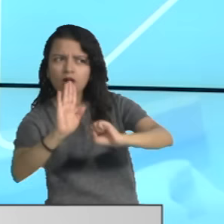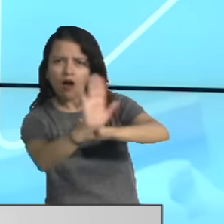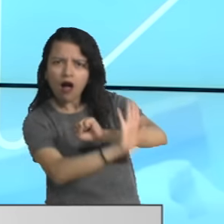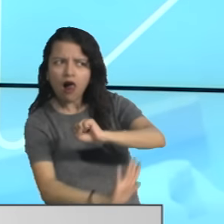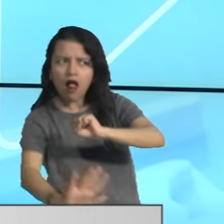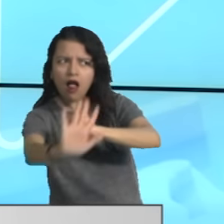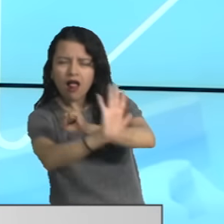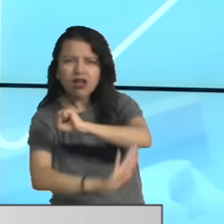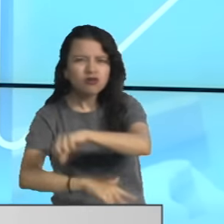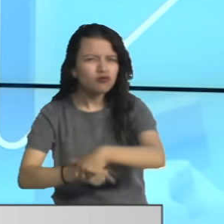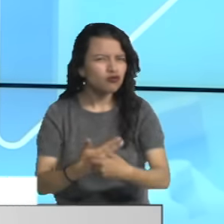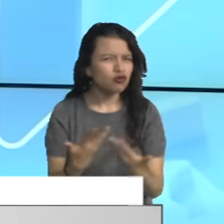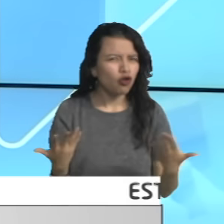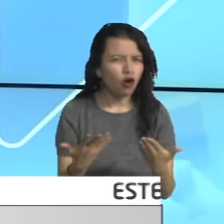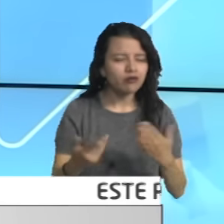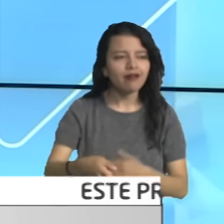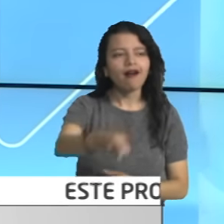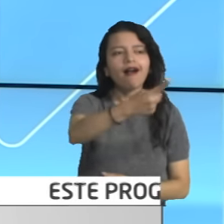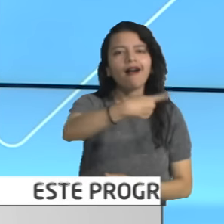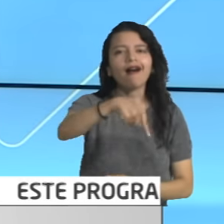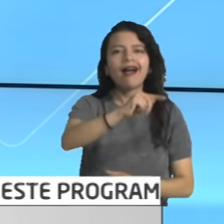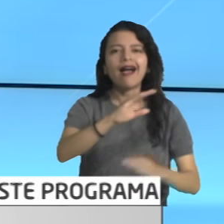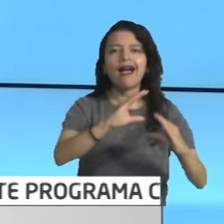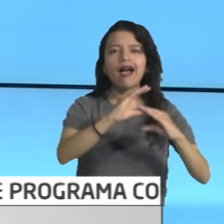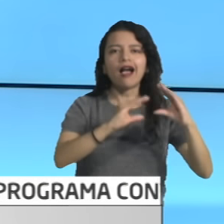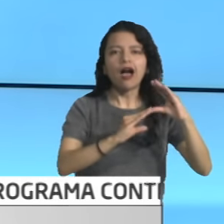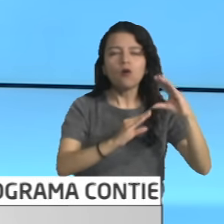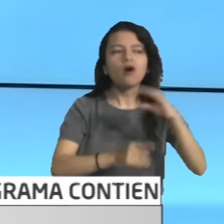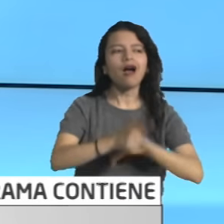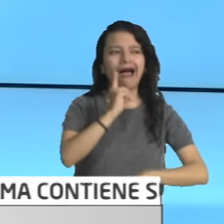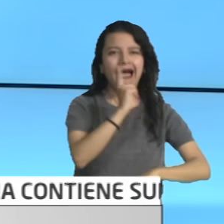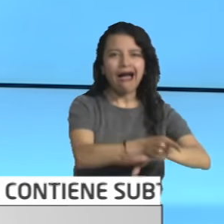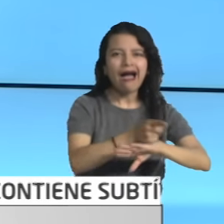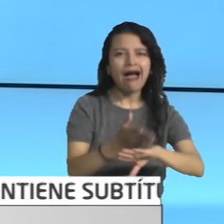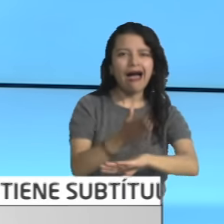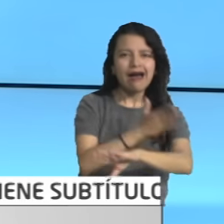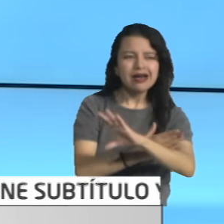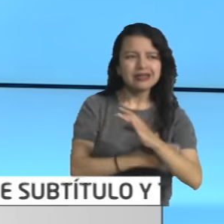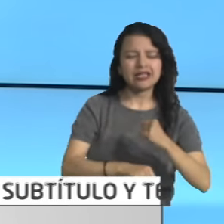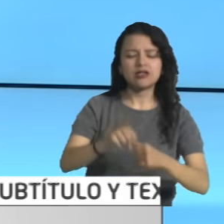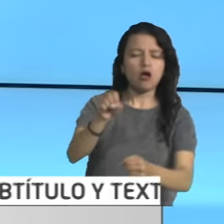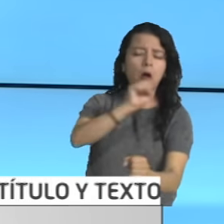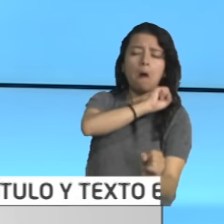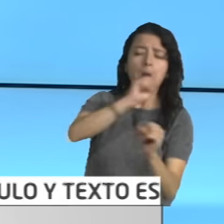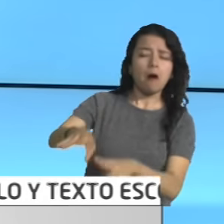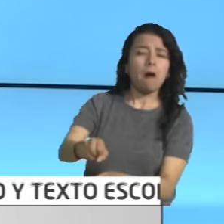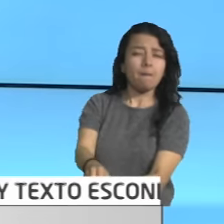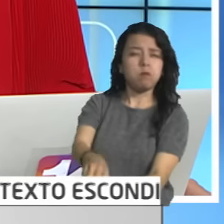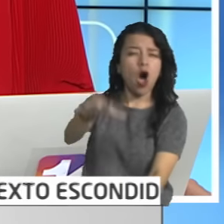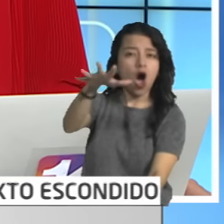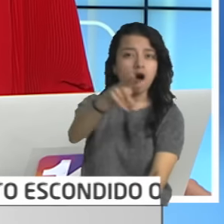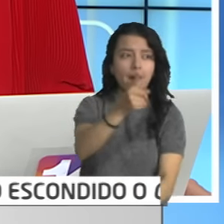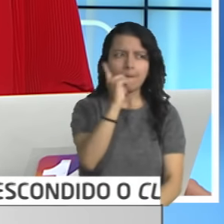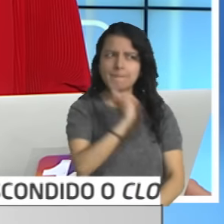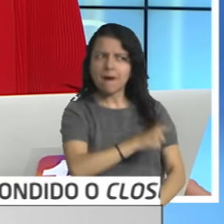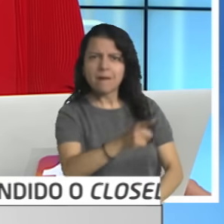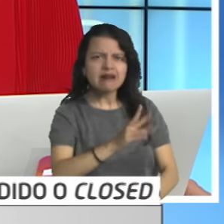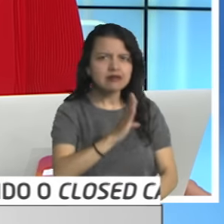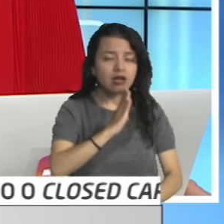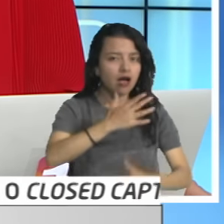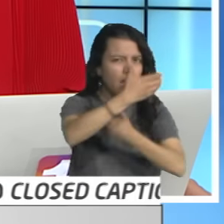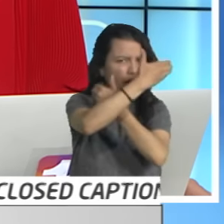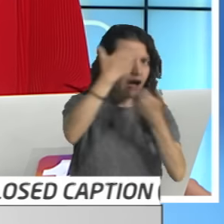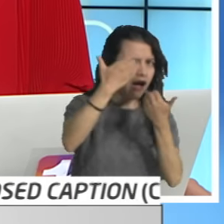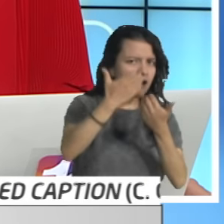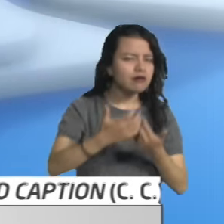del Cauca para dar con los responsables de la muerte de un menor de edad por la activación de un artefacto explosivo. Steve Luengas tiene los detalles.